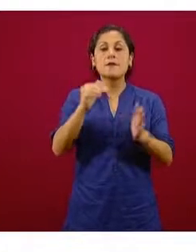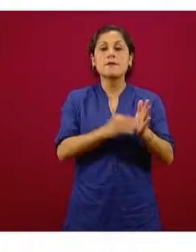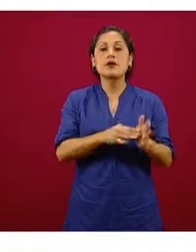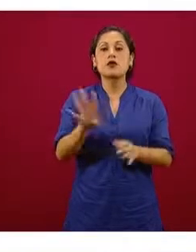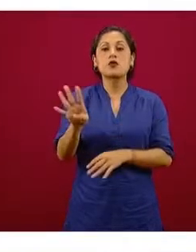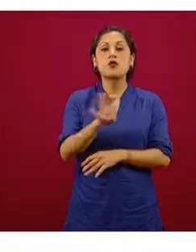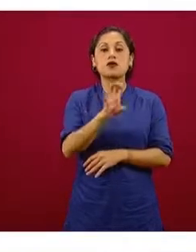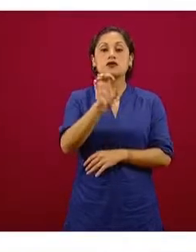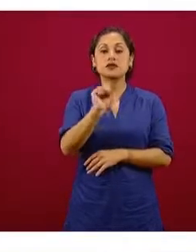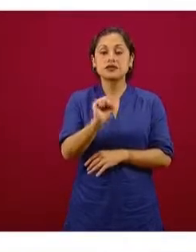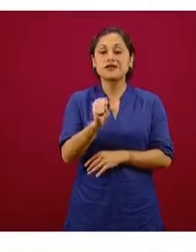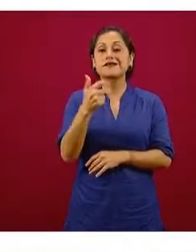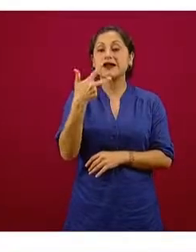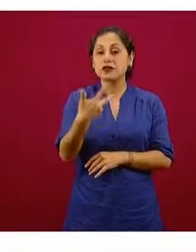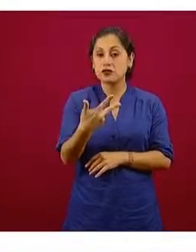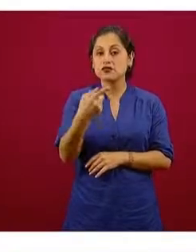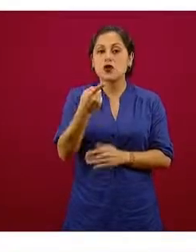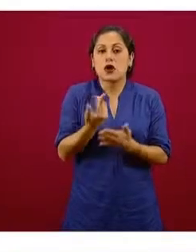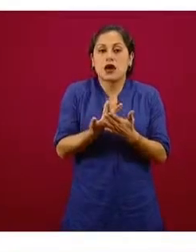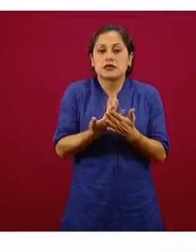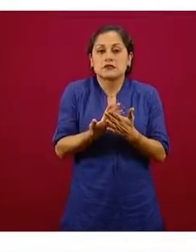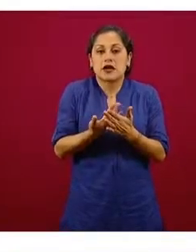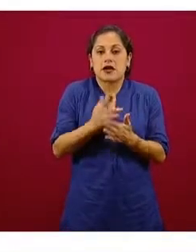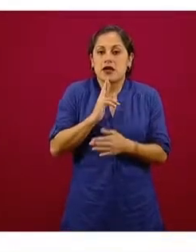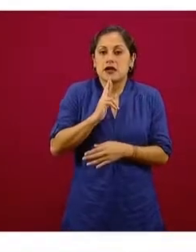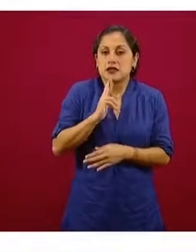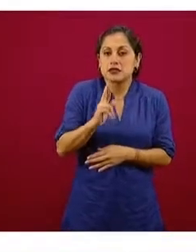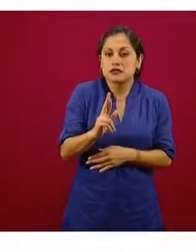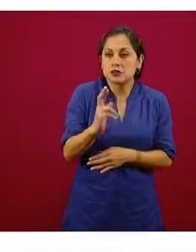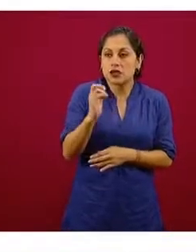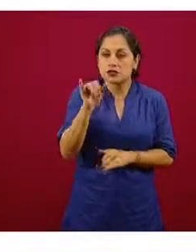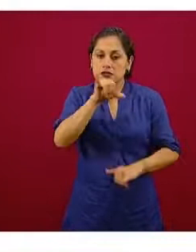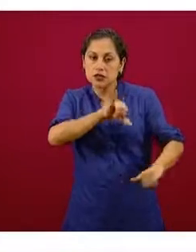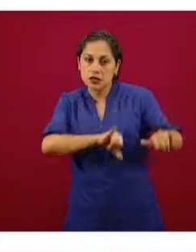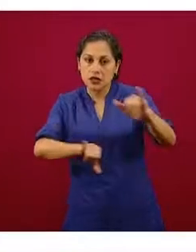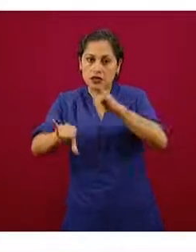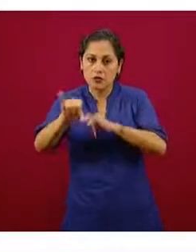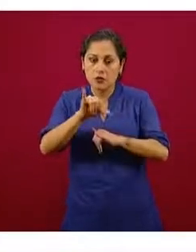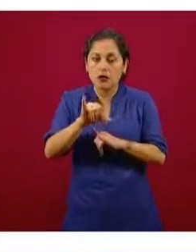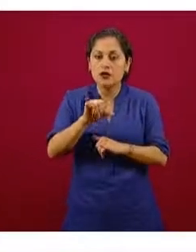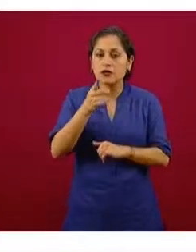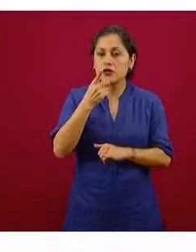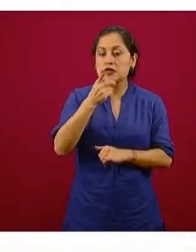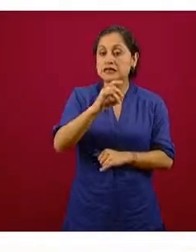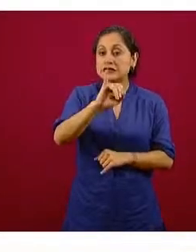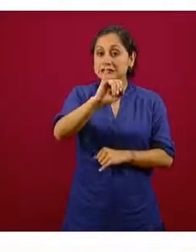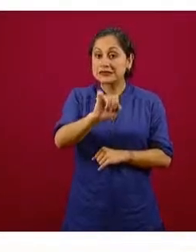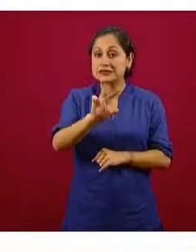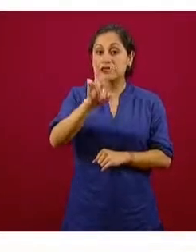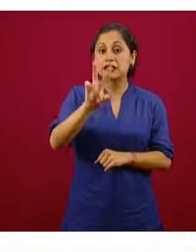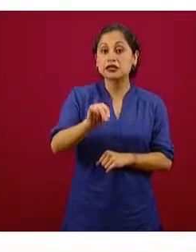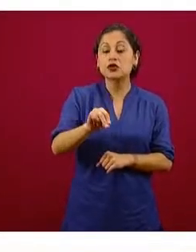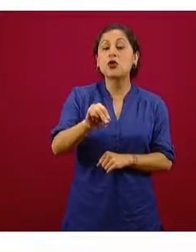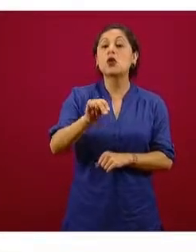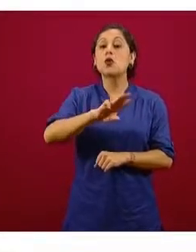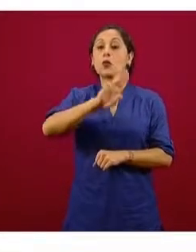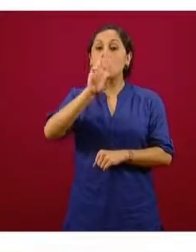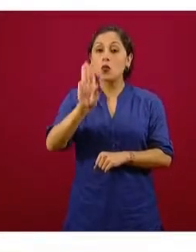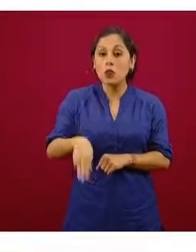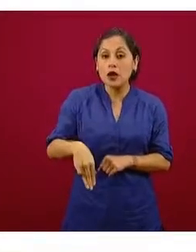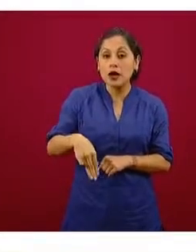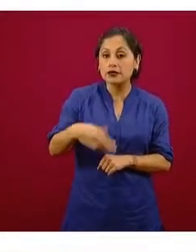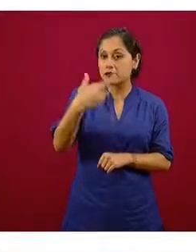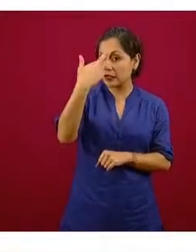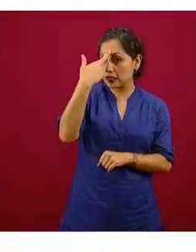1.468 que estarían esperando un resultado de laboratorio y que podrían entonces sumarse. Aún así vemos que la tendencia